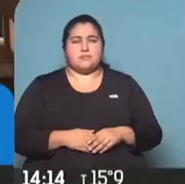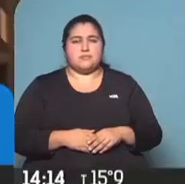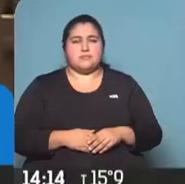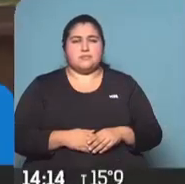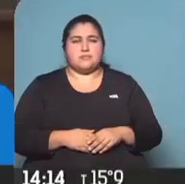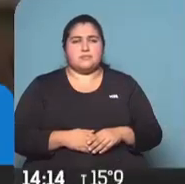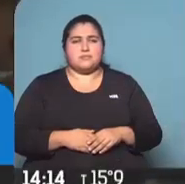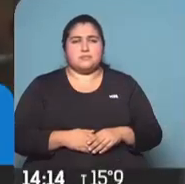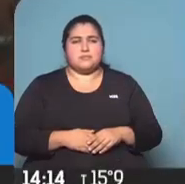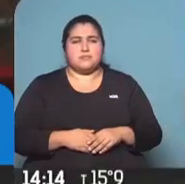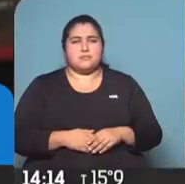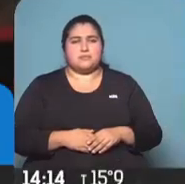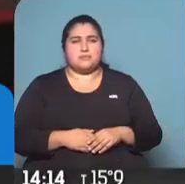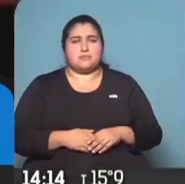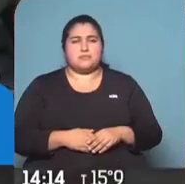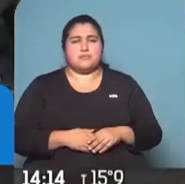y